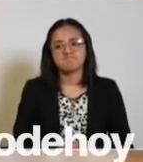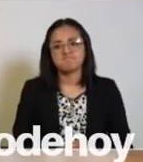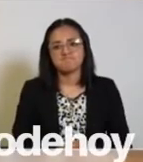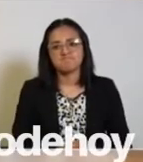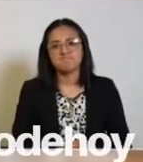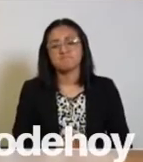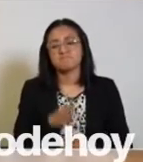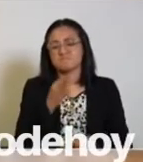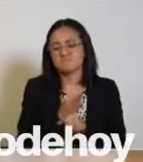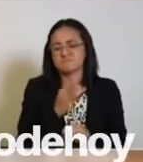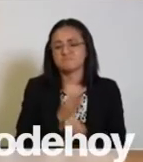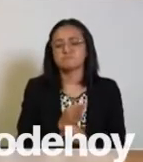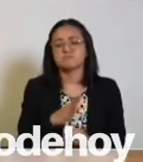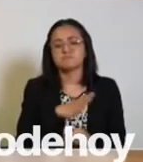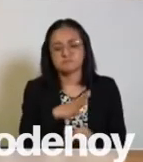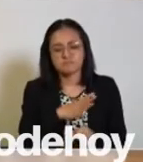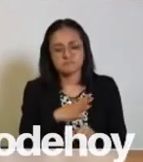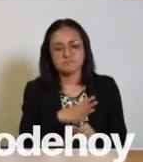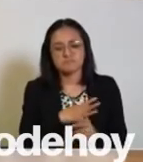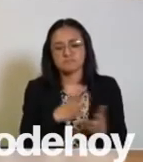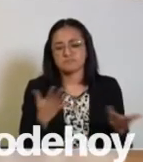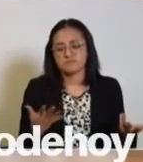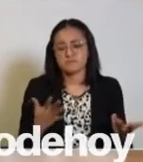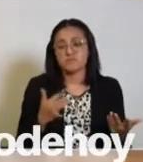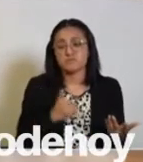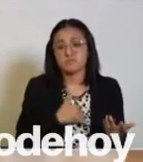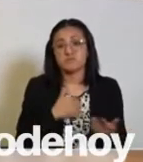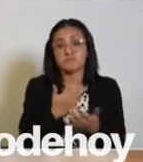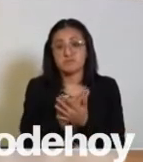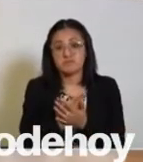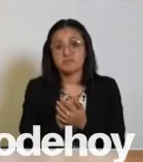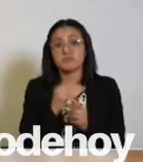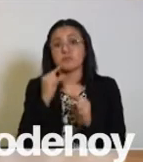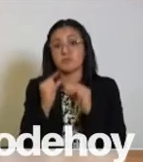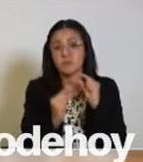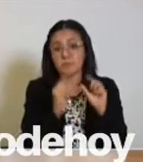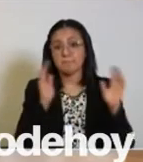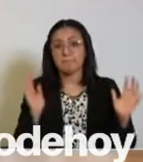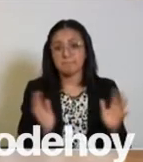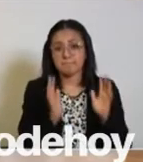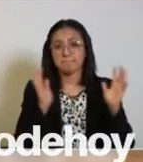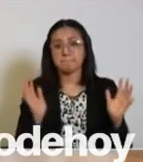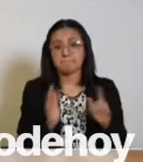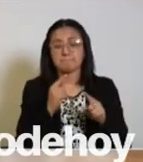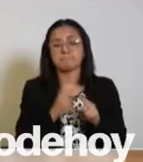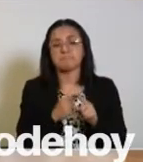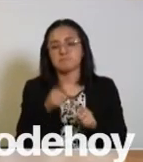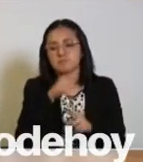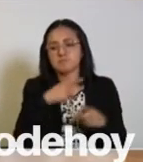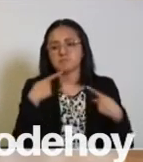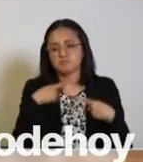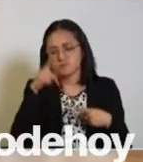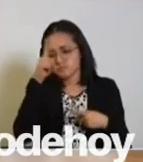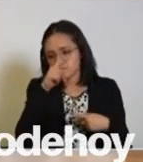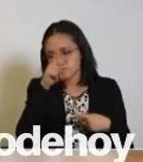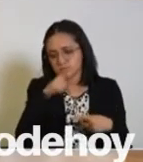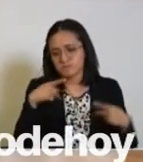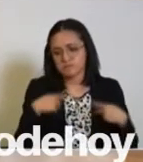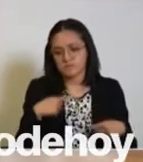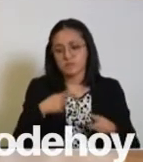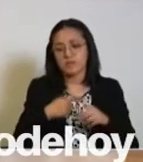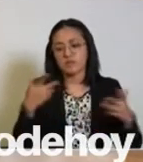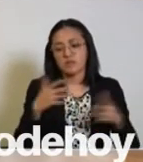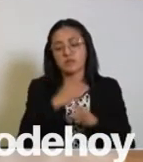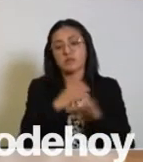un proceso que yo espero sea de recuperación del convencimiento de los poblanos de